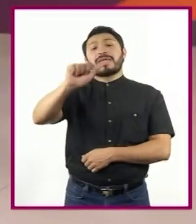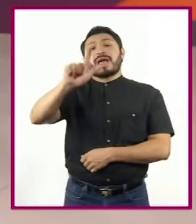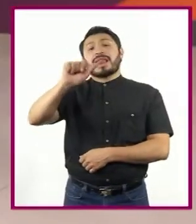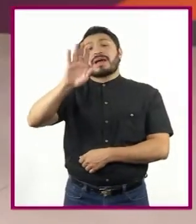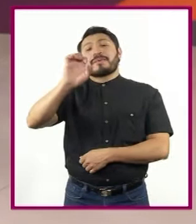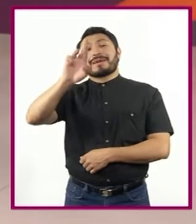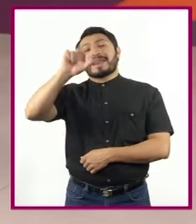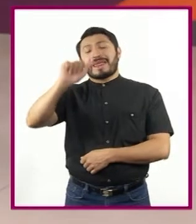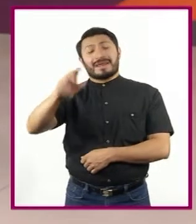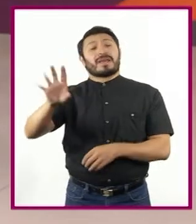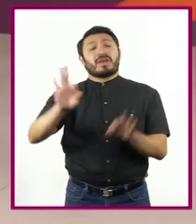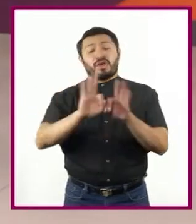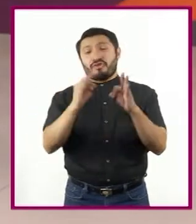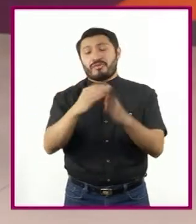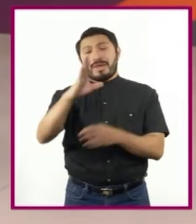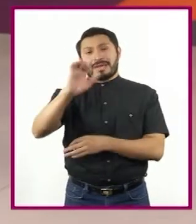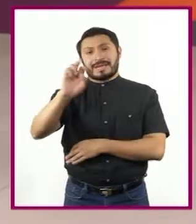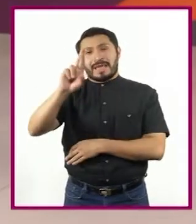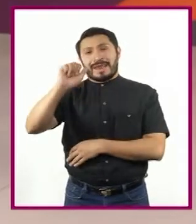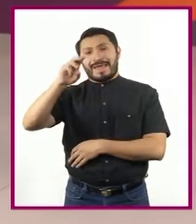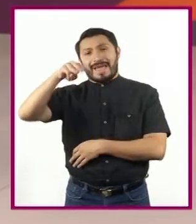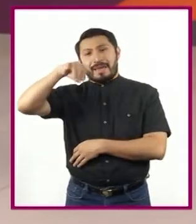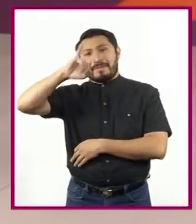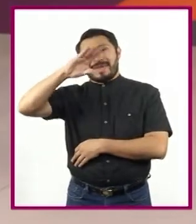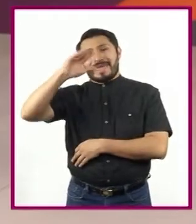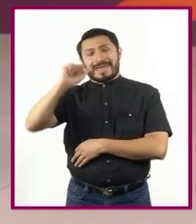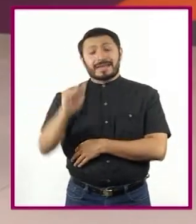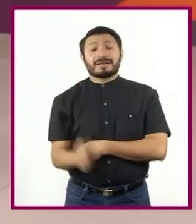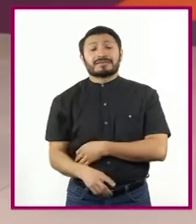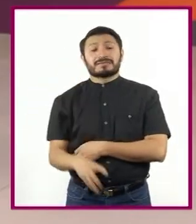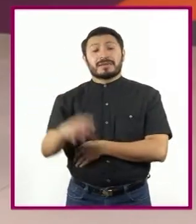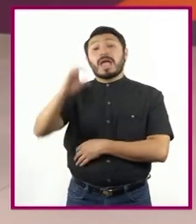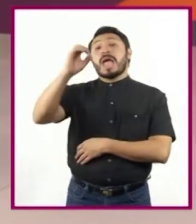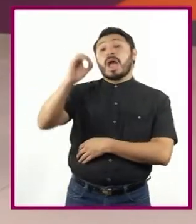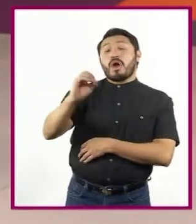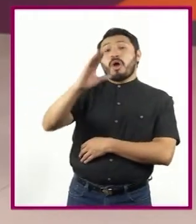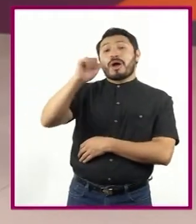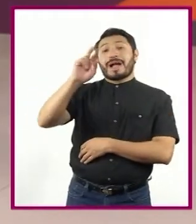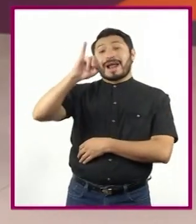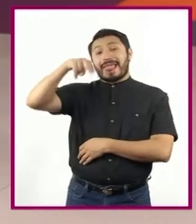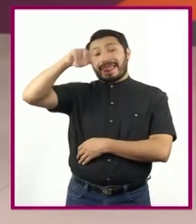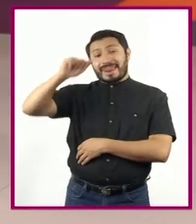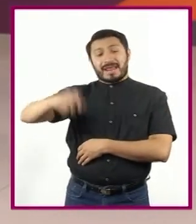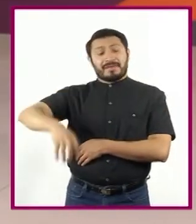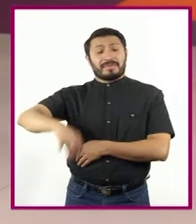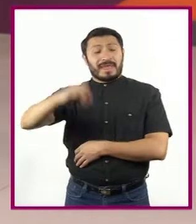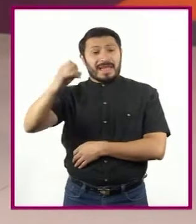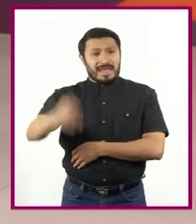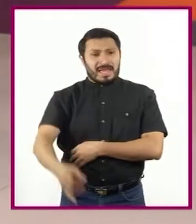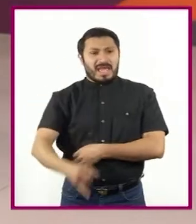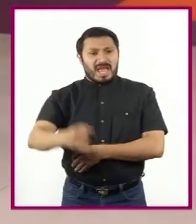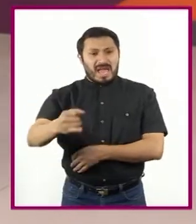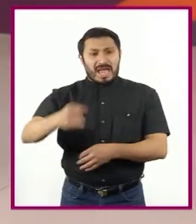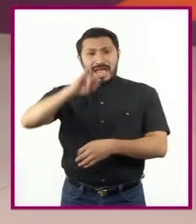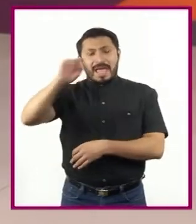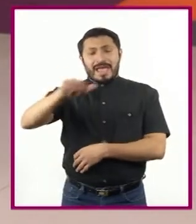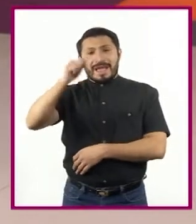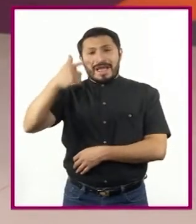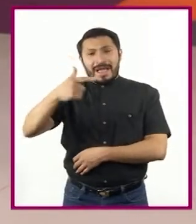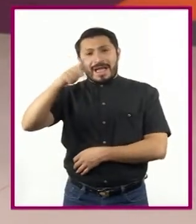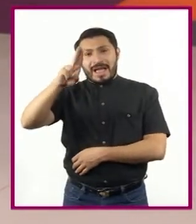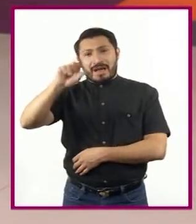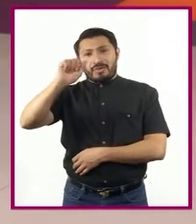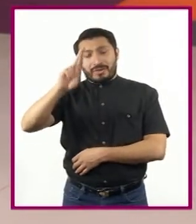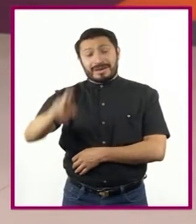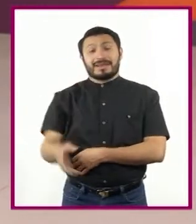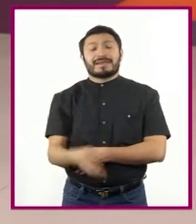un tipo de cerámica. Esta ocarina de jaguar es de Teotihuacán. Está elaborada